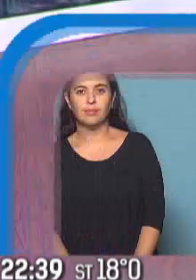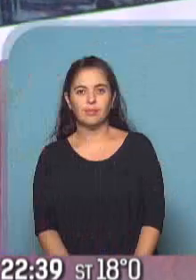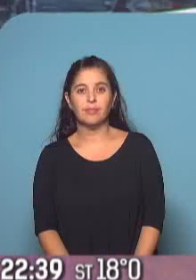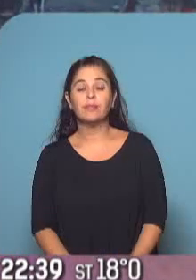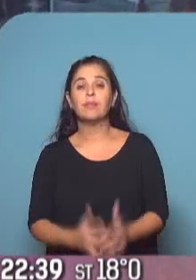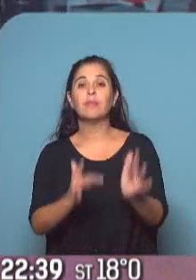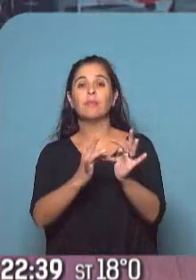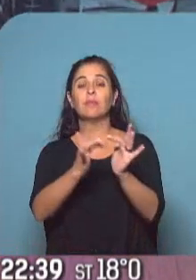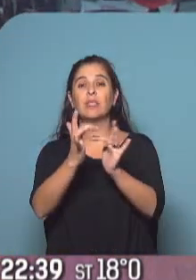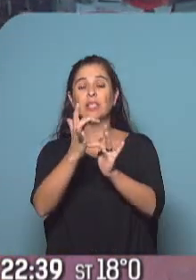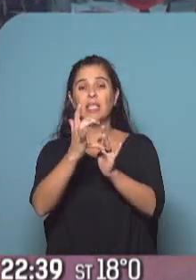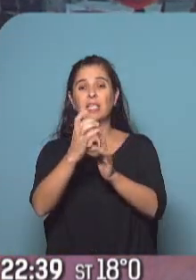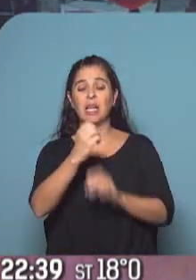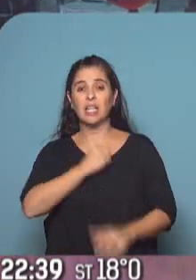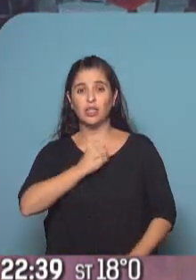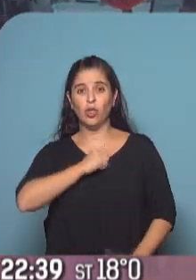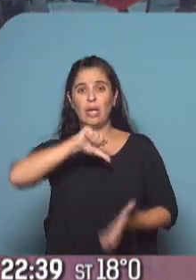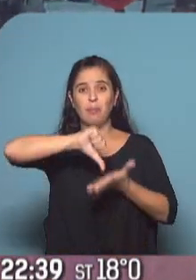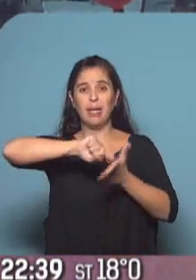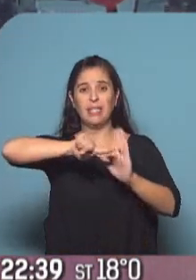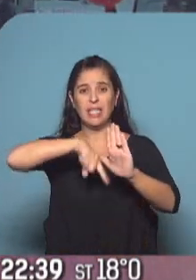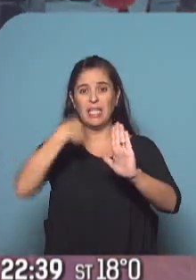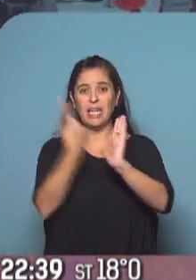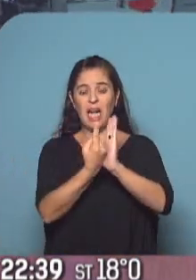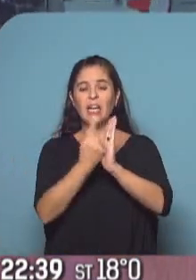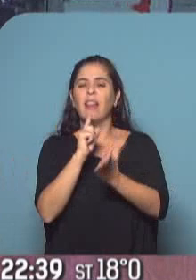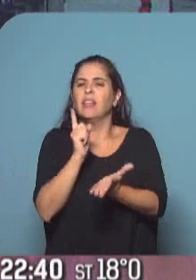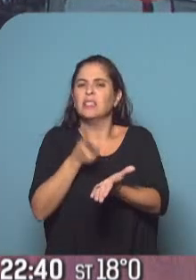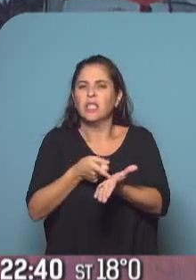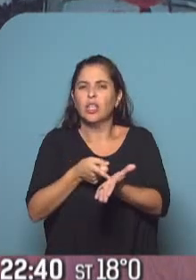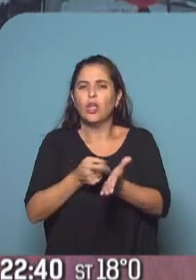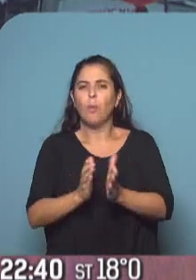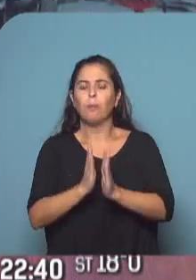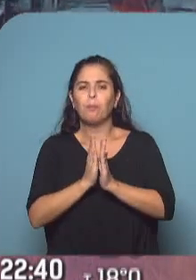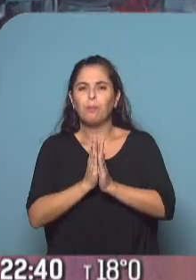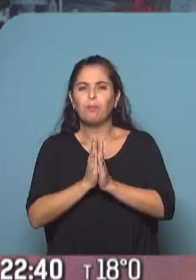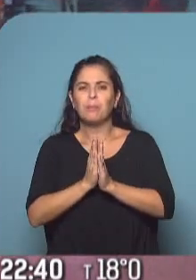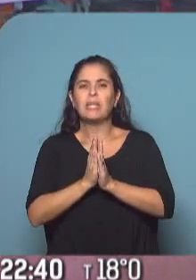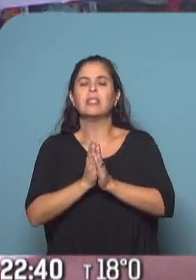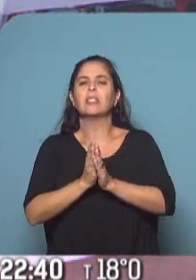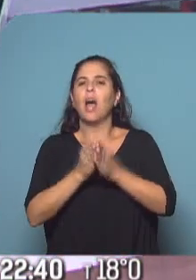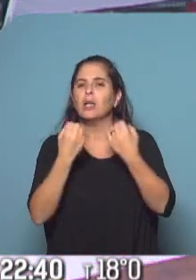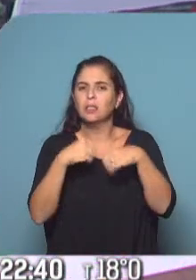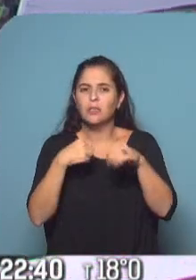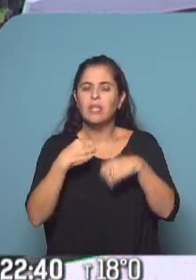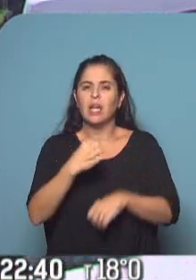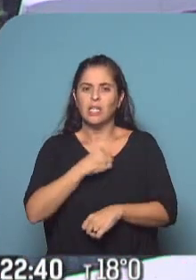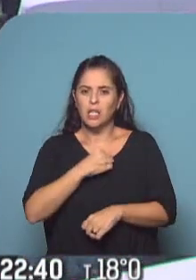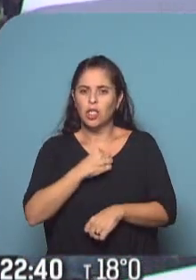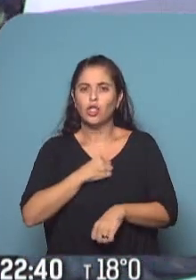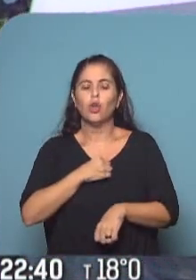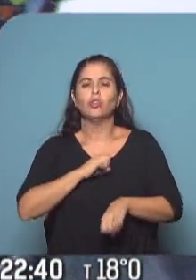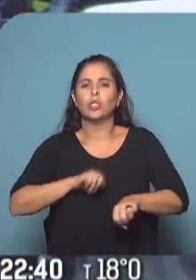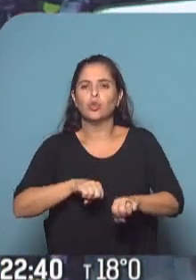La Iglesia Católica de Sri Lanka ha decidido suspender todas las misas, las actividades religiosas, así como los musulmanes en